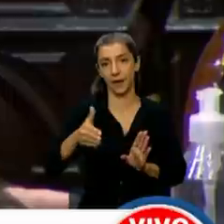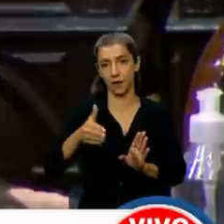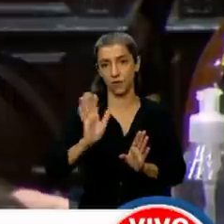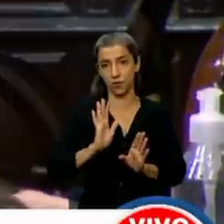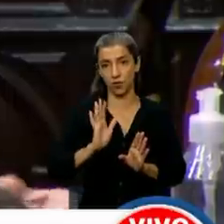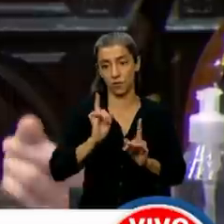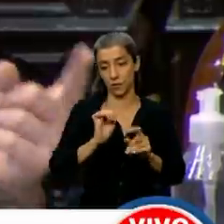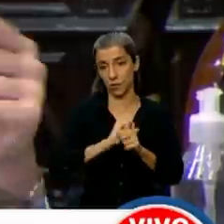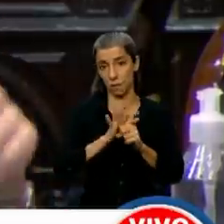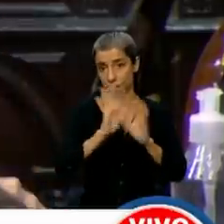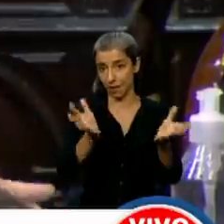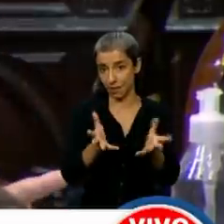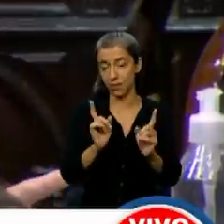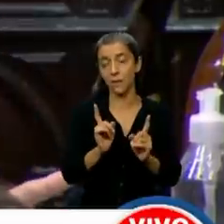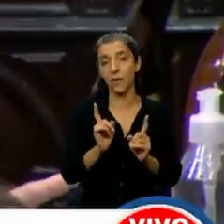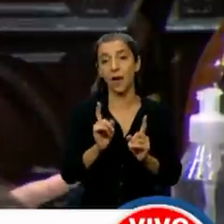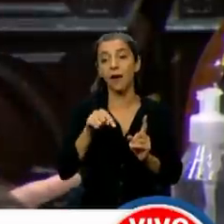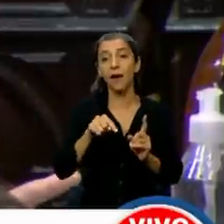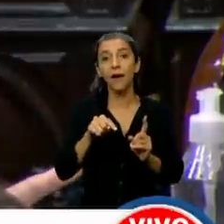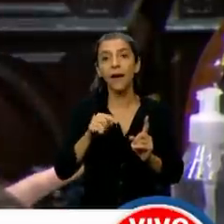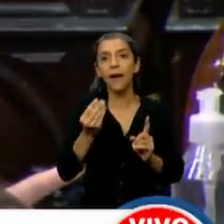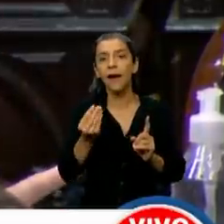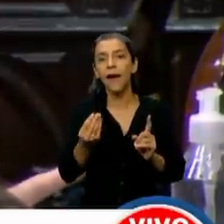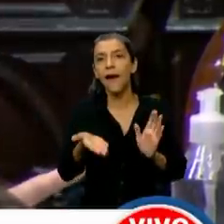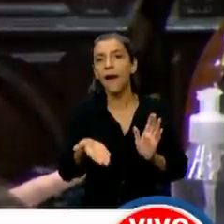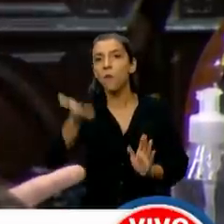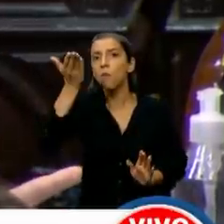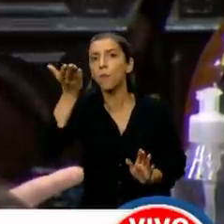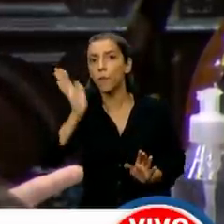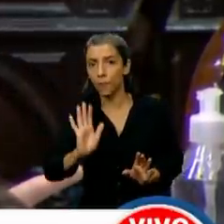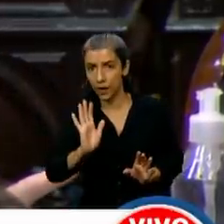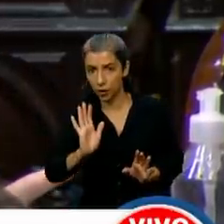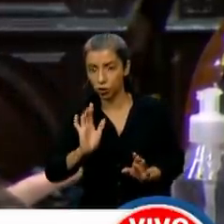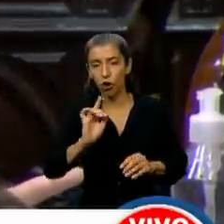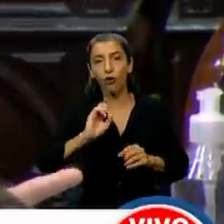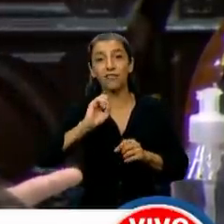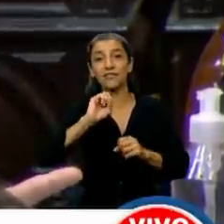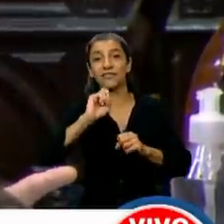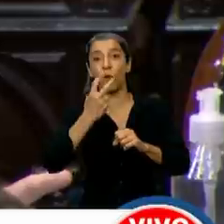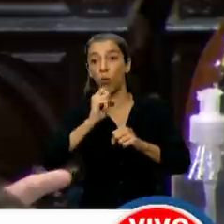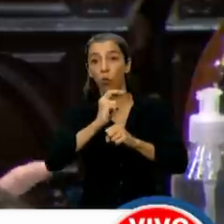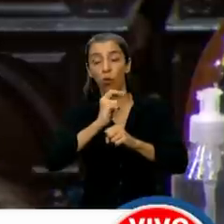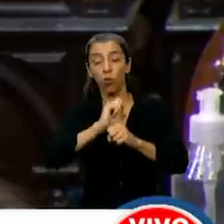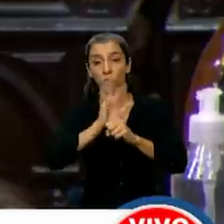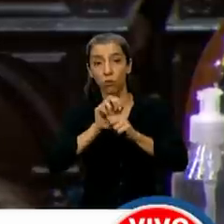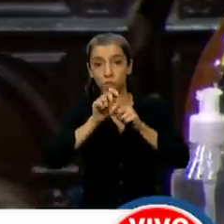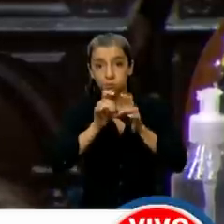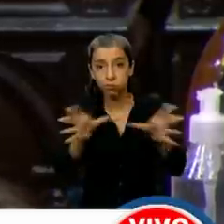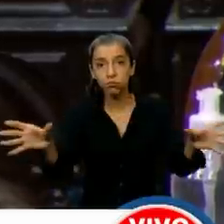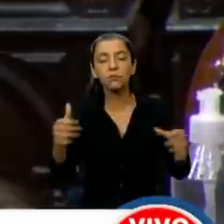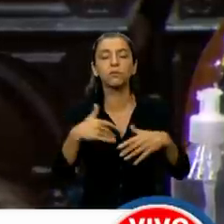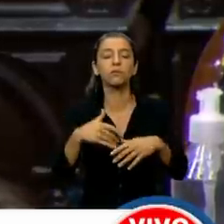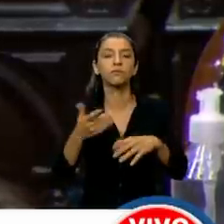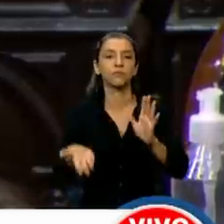de la pandemia se incrementó después de la segunda ola en 64.256 millones qué